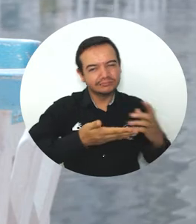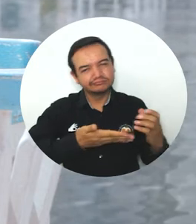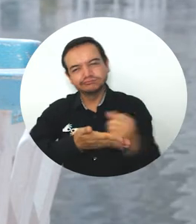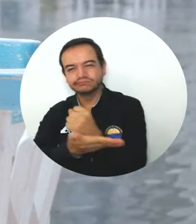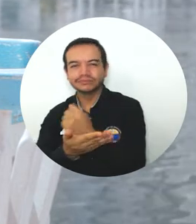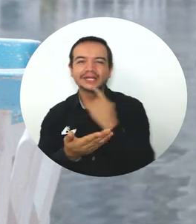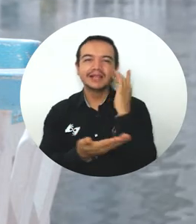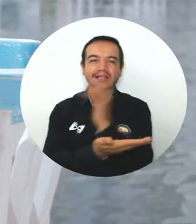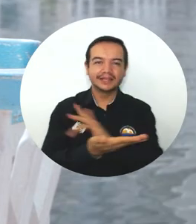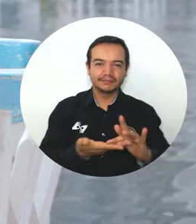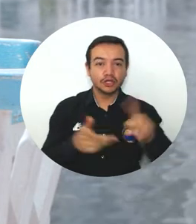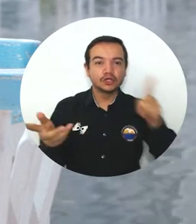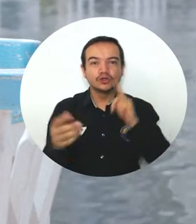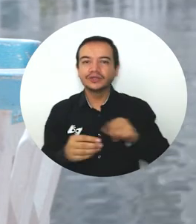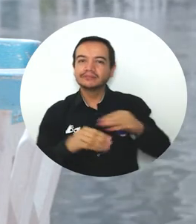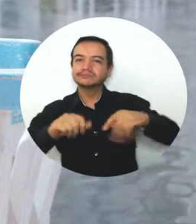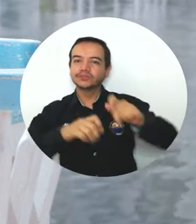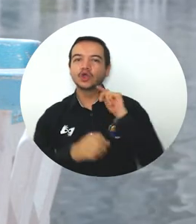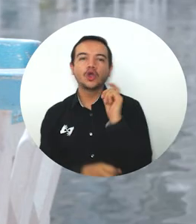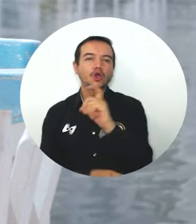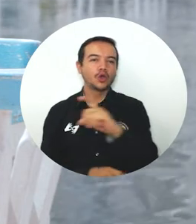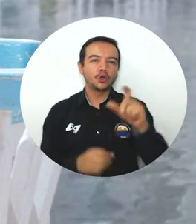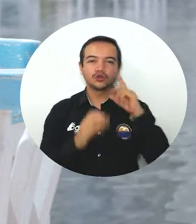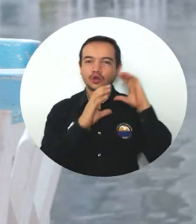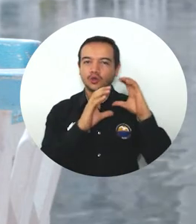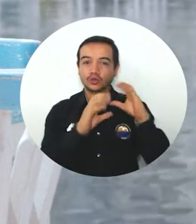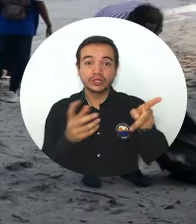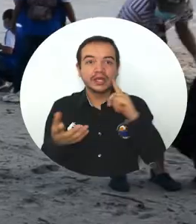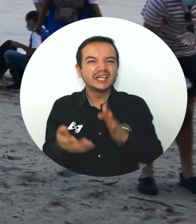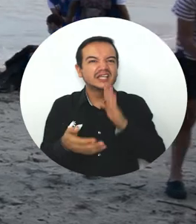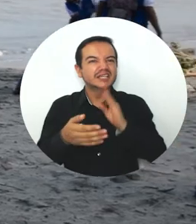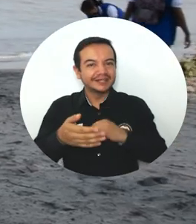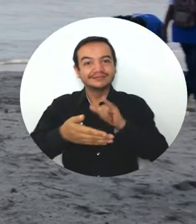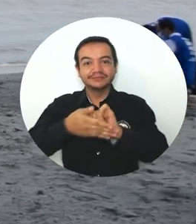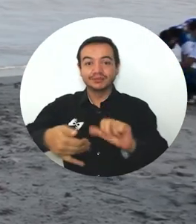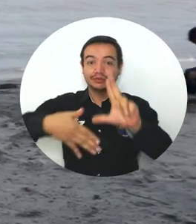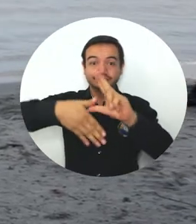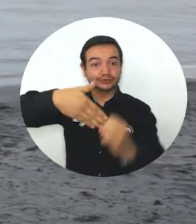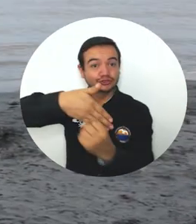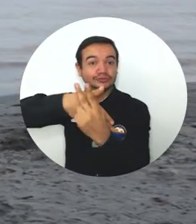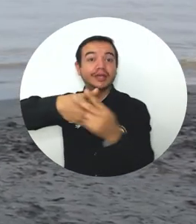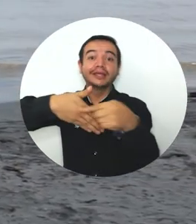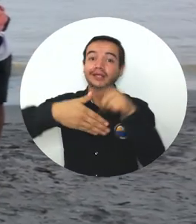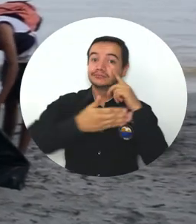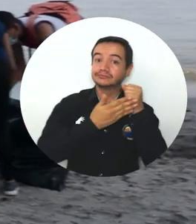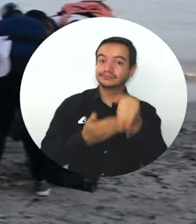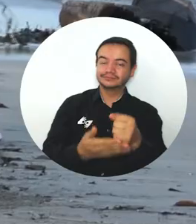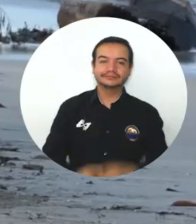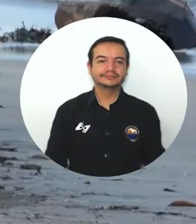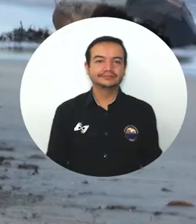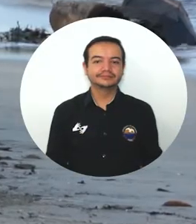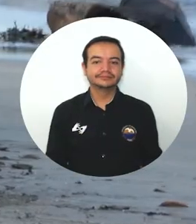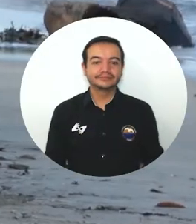fue coordinada por el Parlamento Andino Universitario, Capítulo Unimagdalena. La playa Los Cocos de Santa Marta tomó un